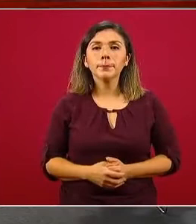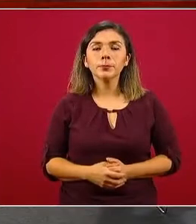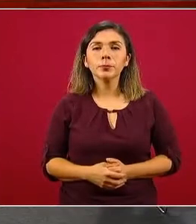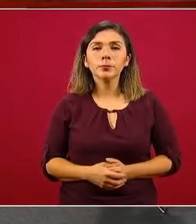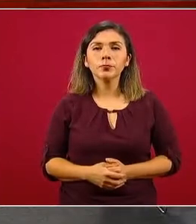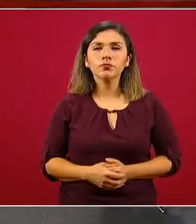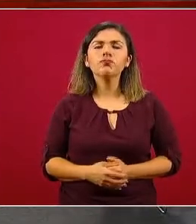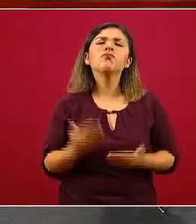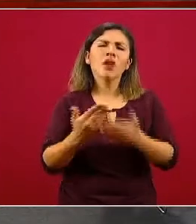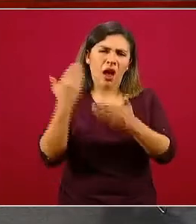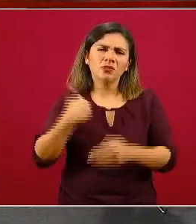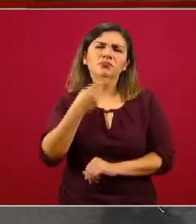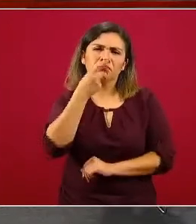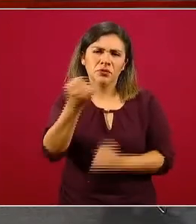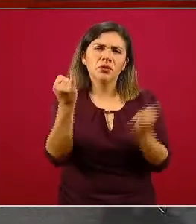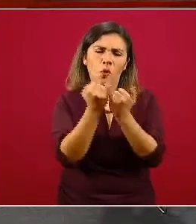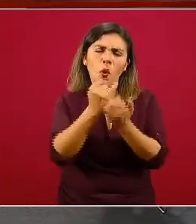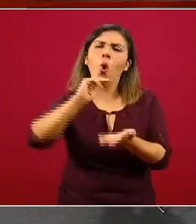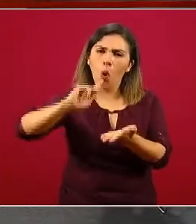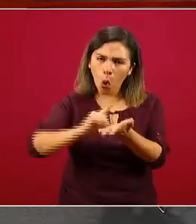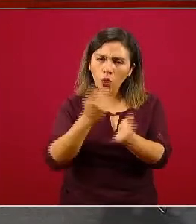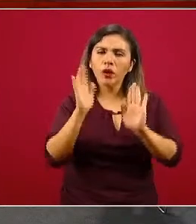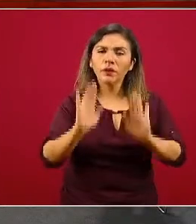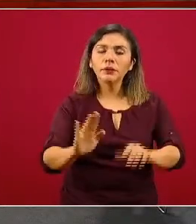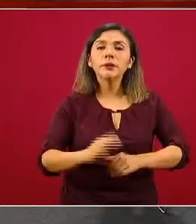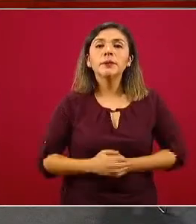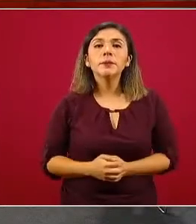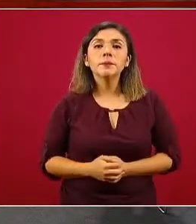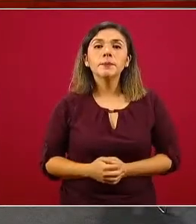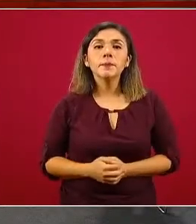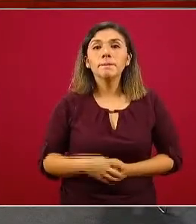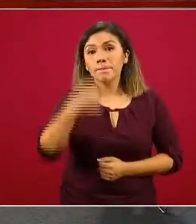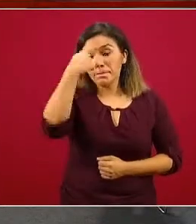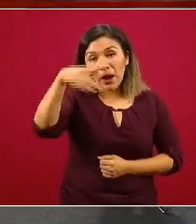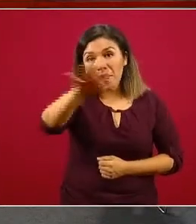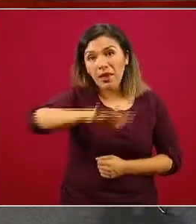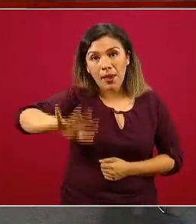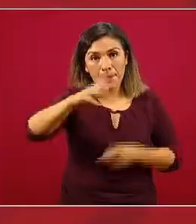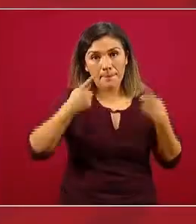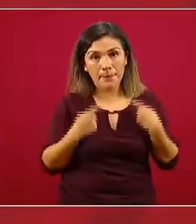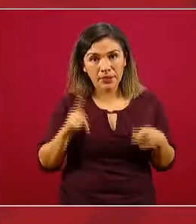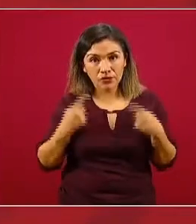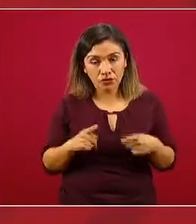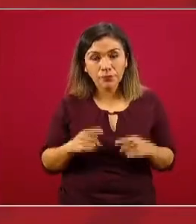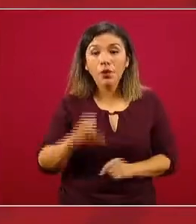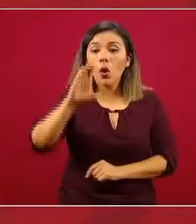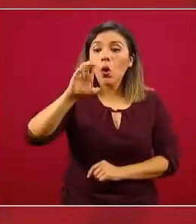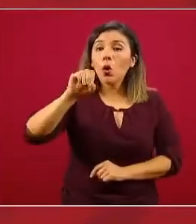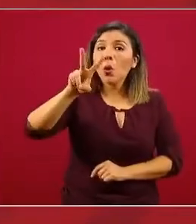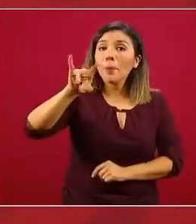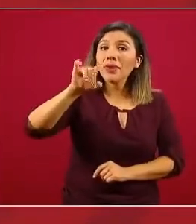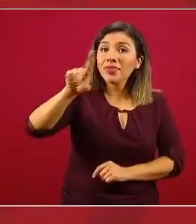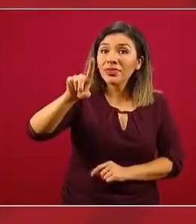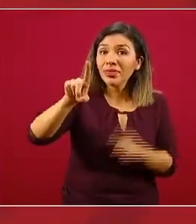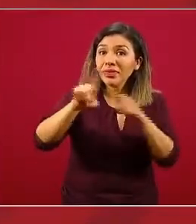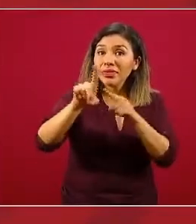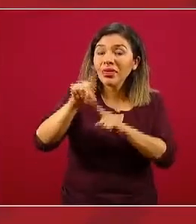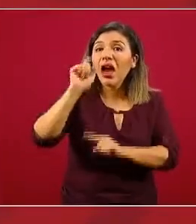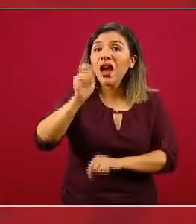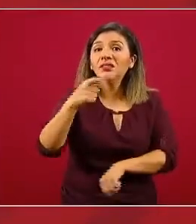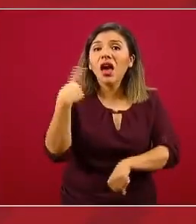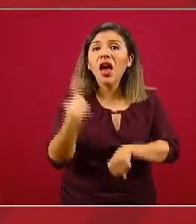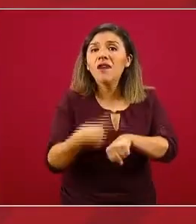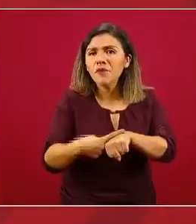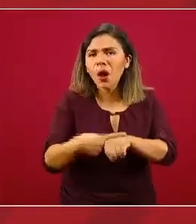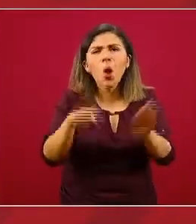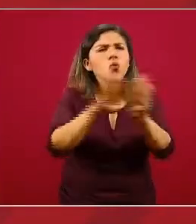Ya lo hemos también dicho, pero quiero retomarlo, y esto es para la población. COVID es una enfermedad, como